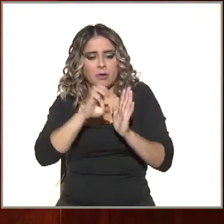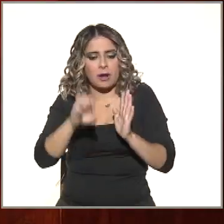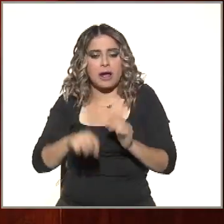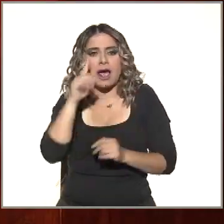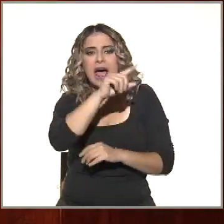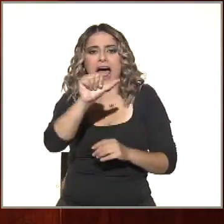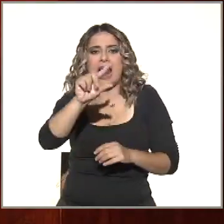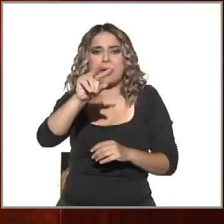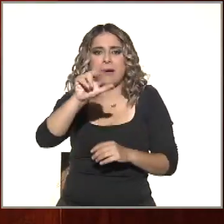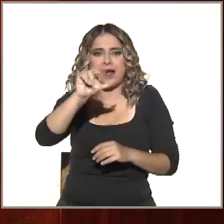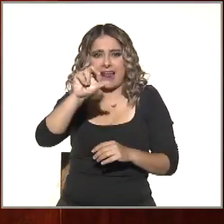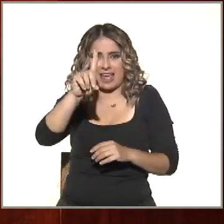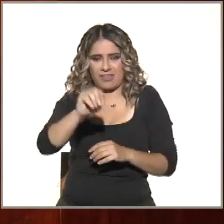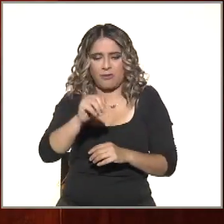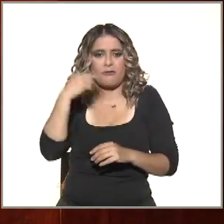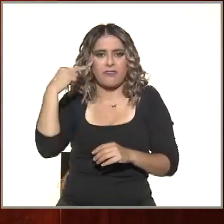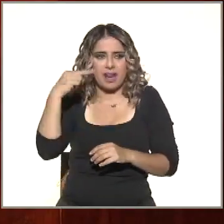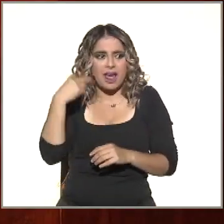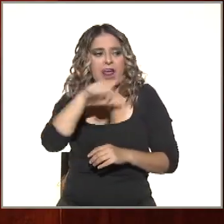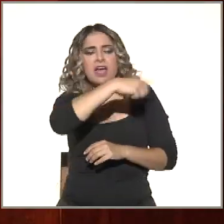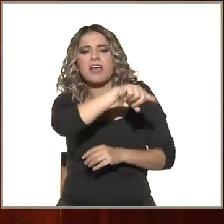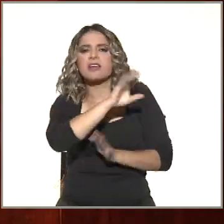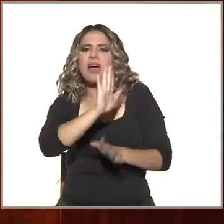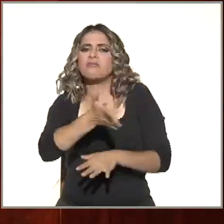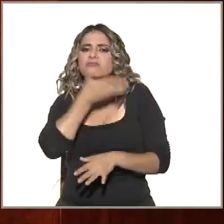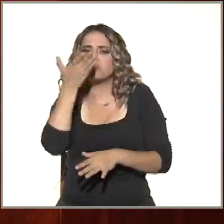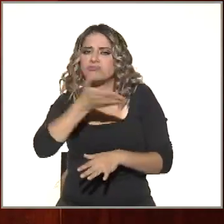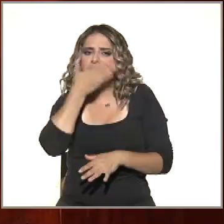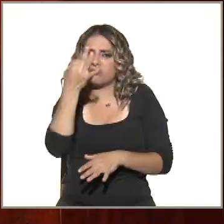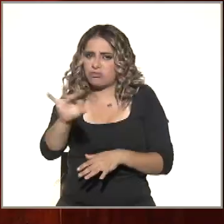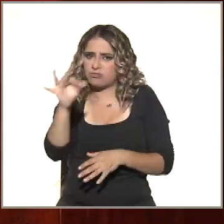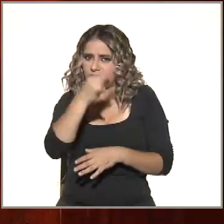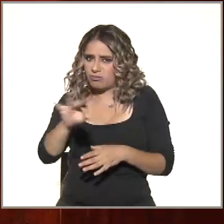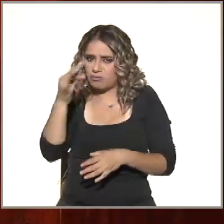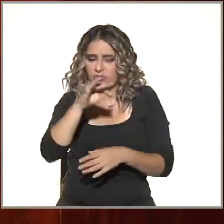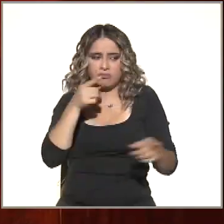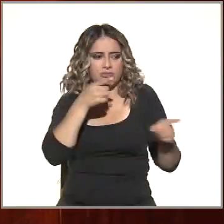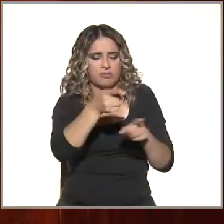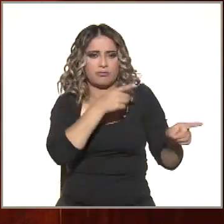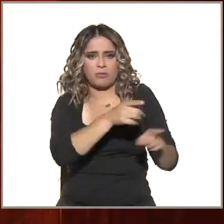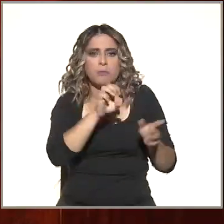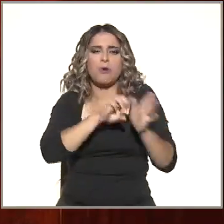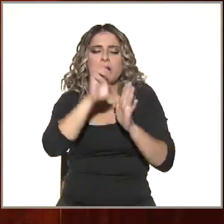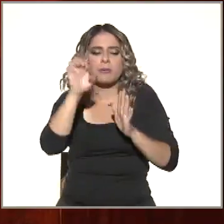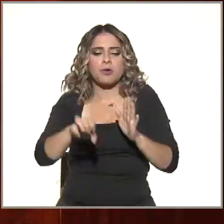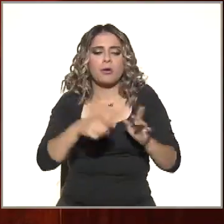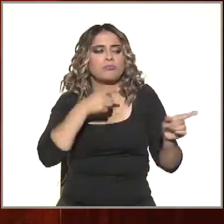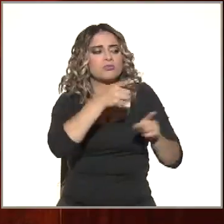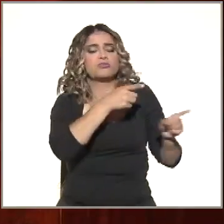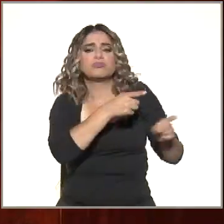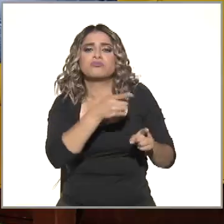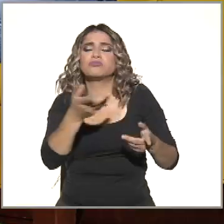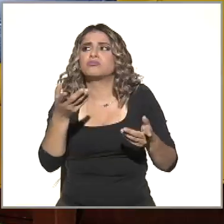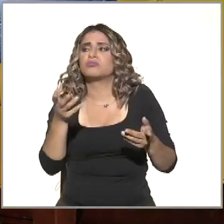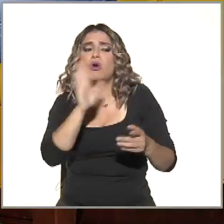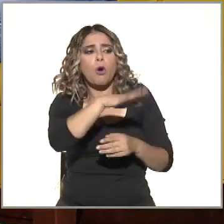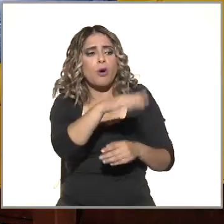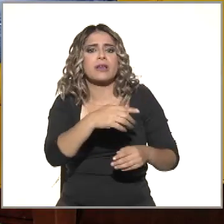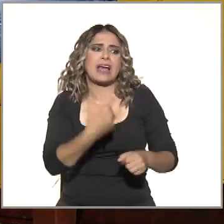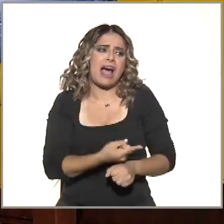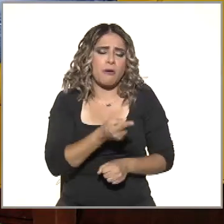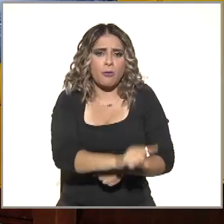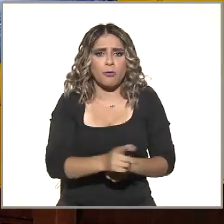Alvarado, ¿no? En Alvarado seguramente decir, como lo dicen, y lo repito por ahí, ¿no? Decir, óigame